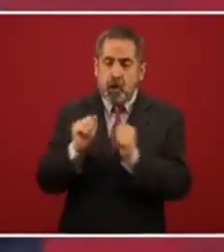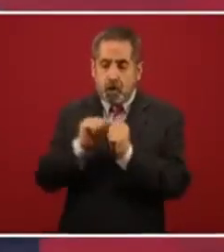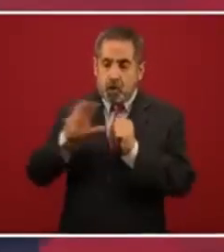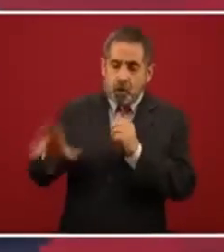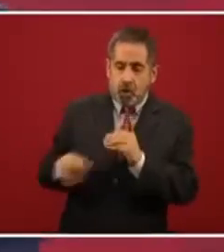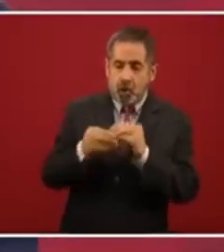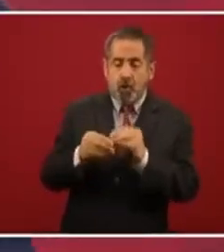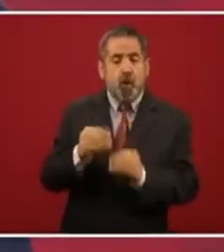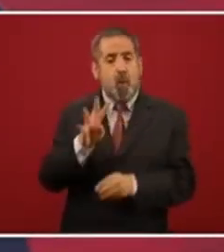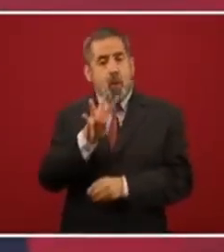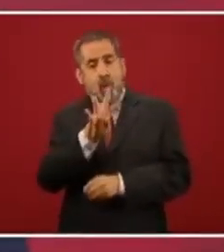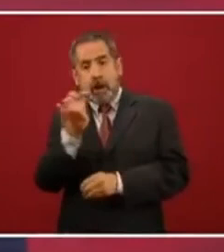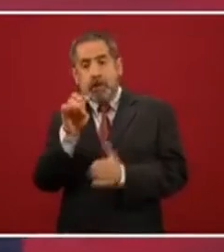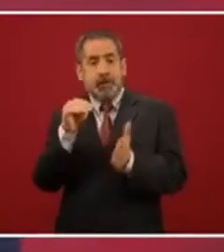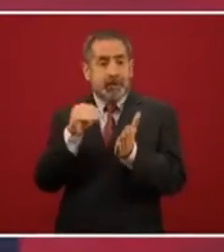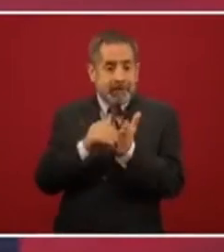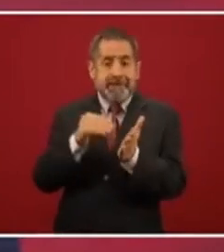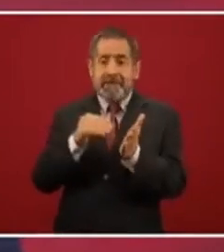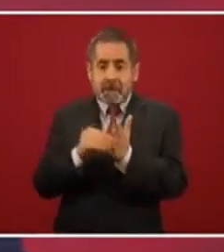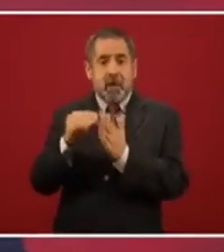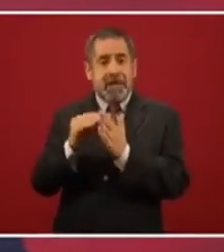mil millones adicionales.